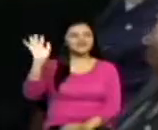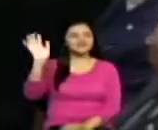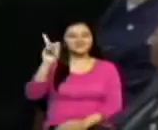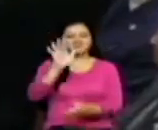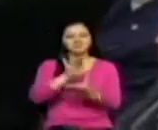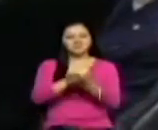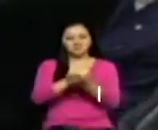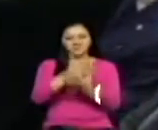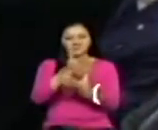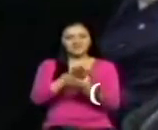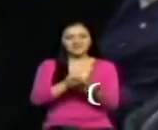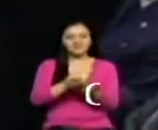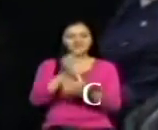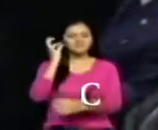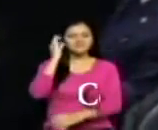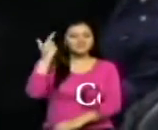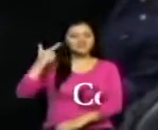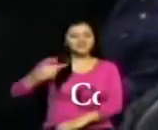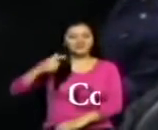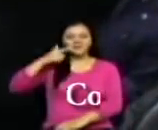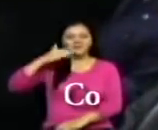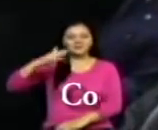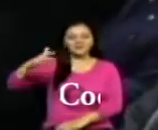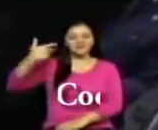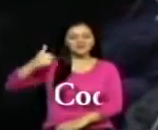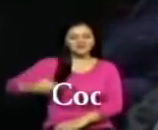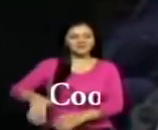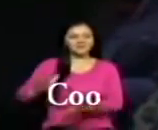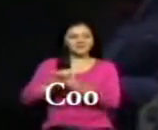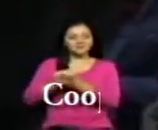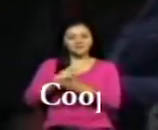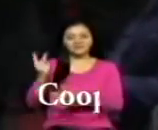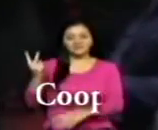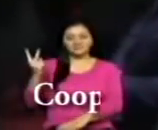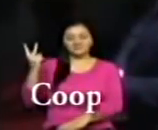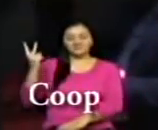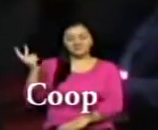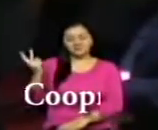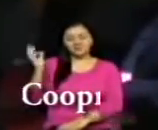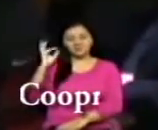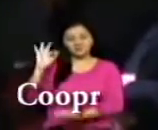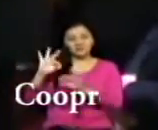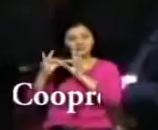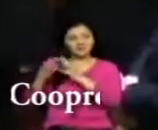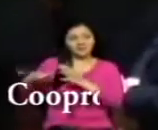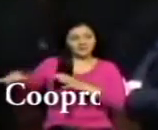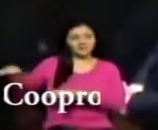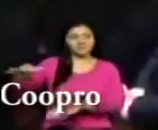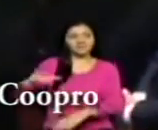su esposa, y sus familiares también presentes